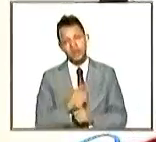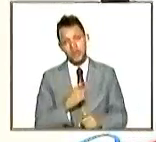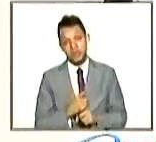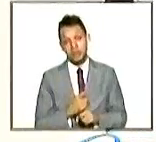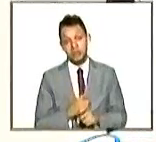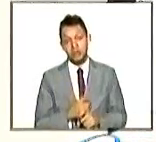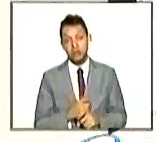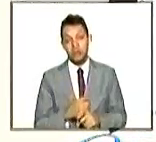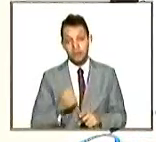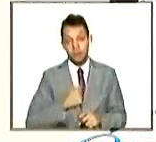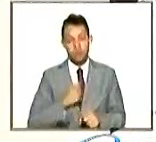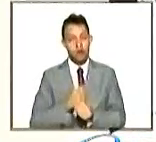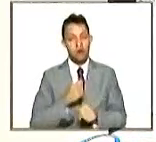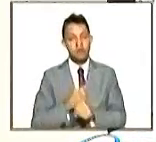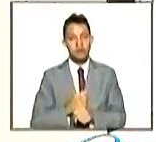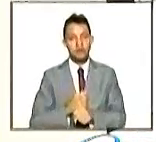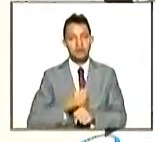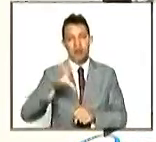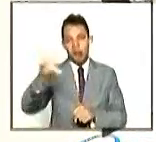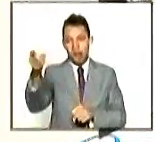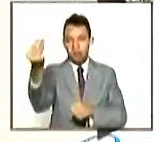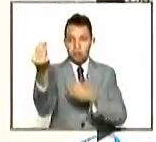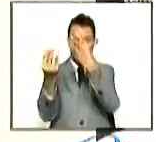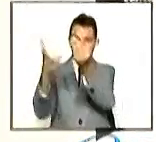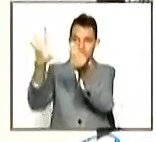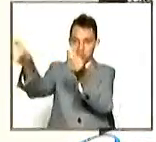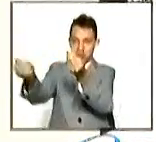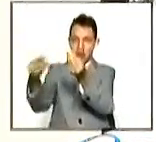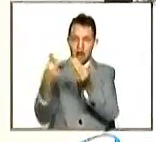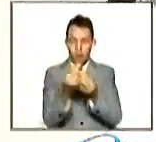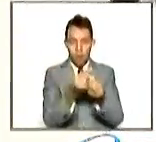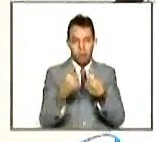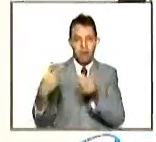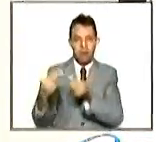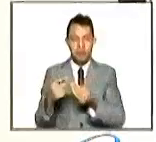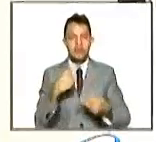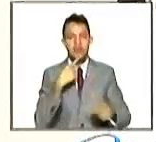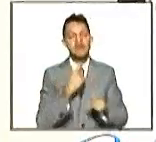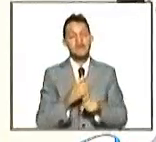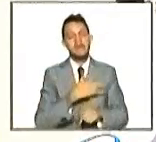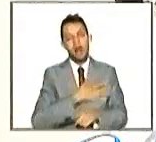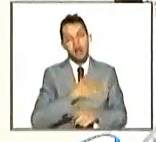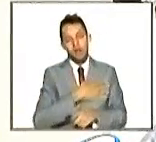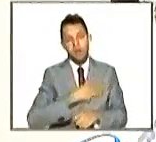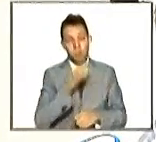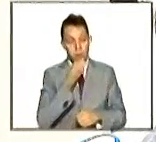desgano para comer, bueno, muchas cantidades de malestares.